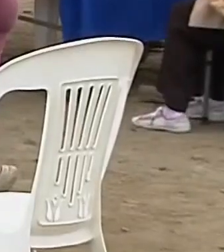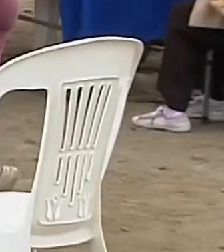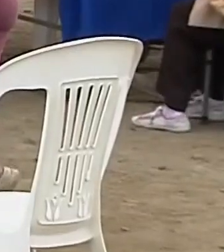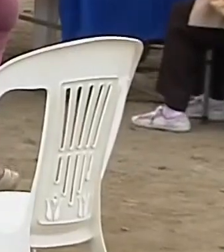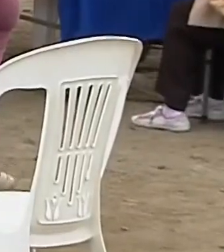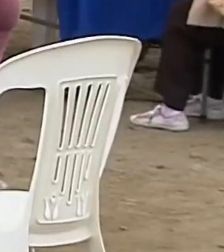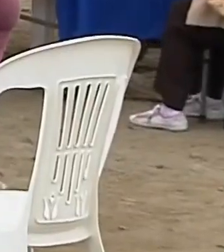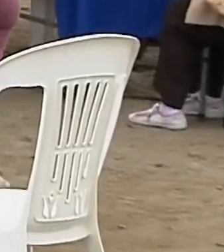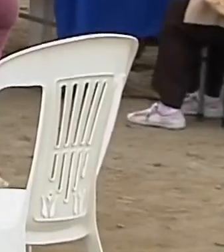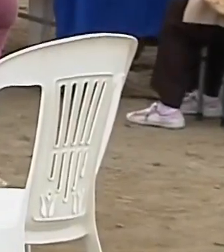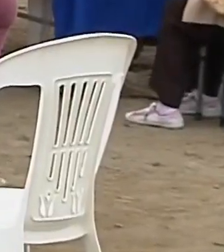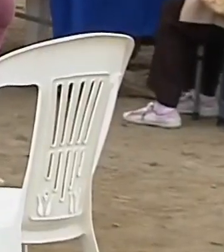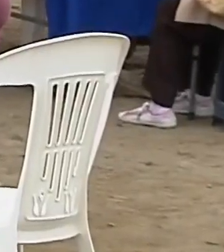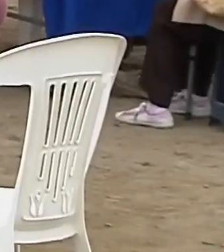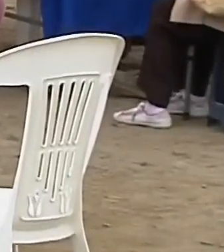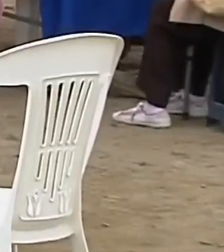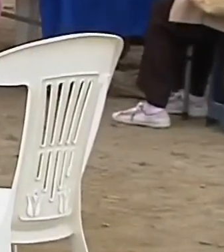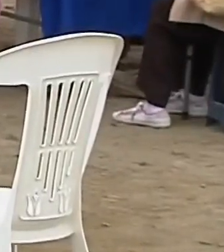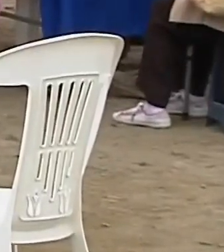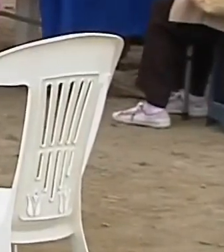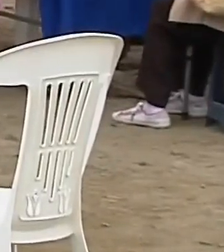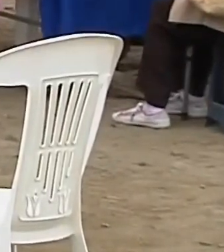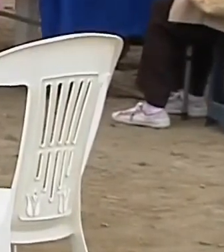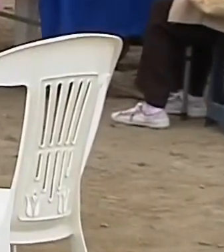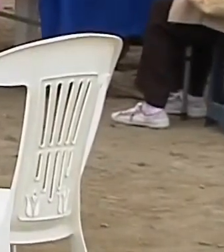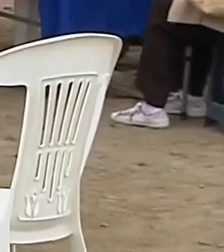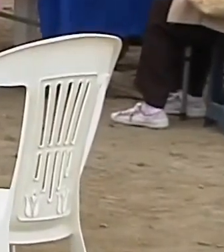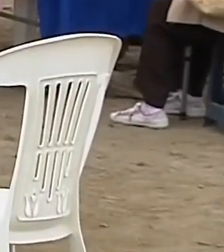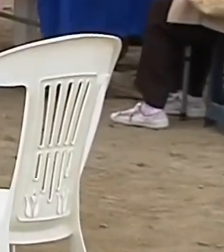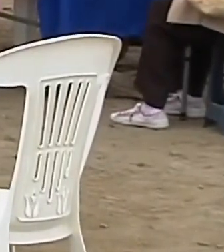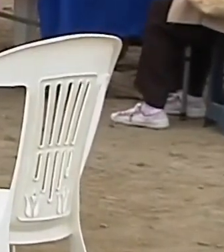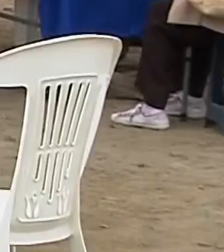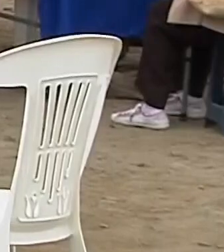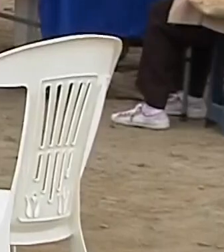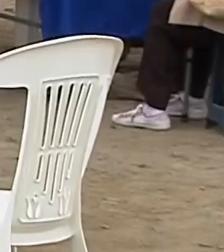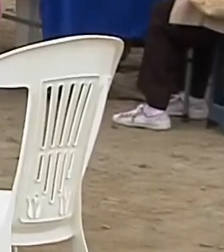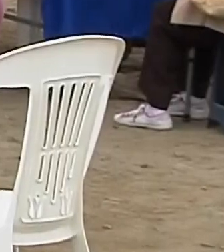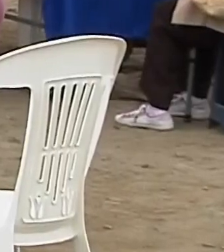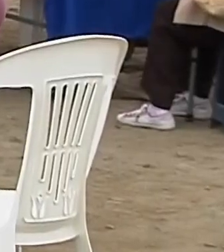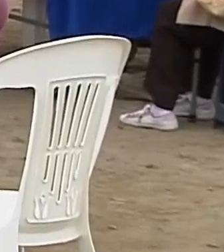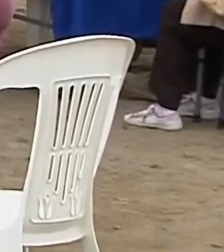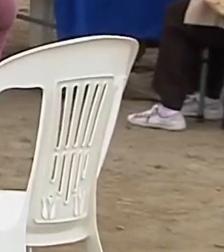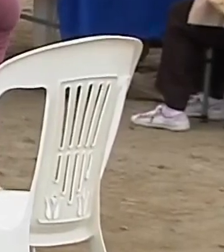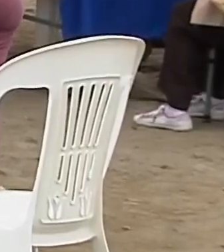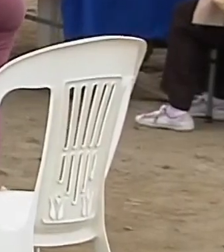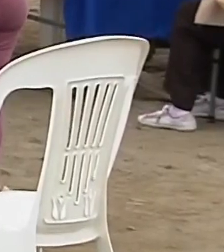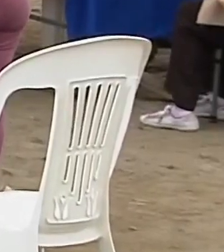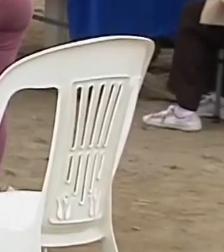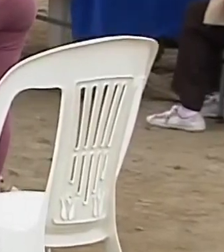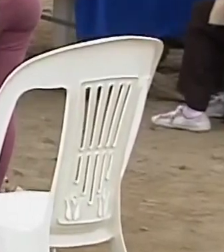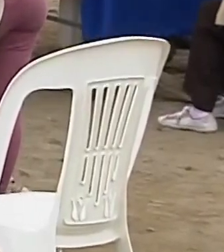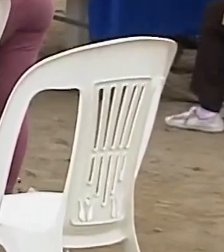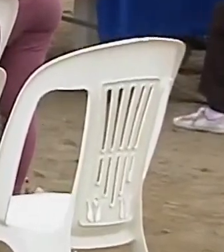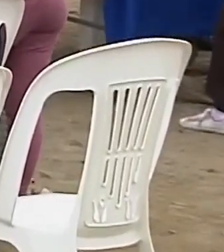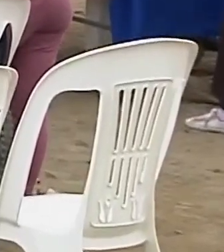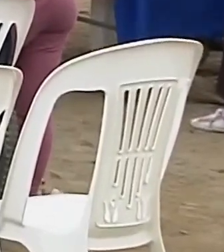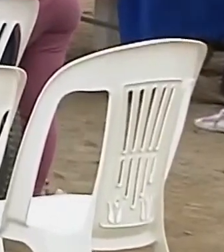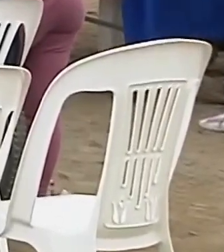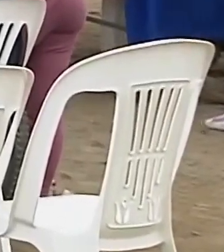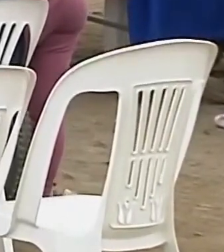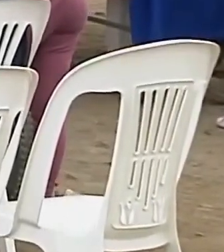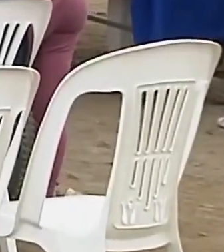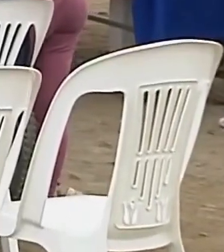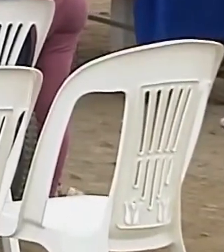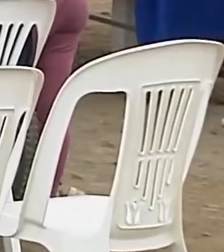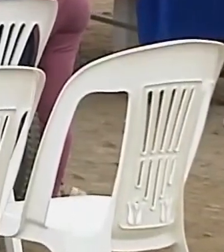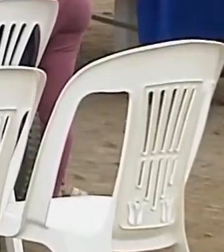triaje, que es importantísimo, campaña contra la anemia, eso también es indispensable para nuestra población infantil. Pequeñas actividades también